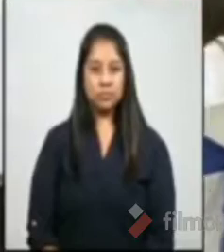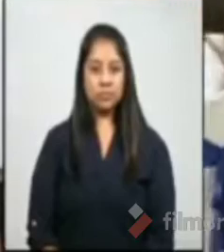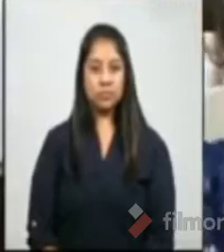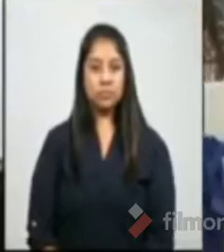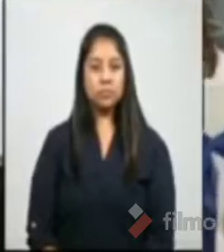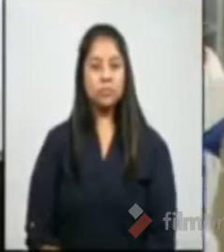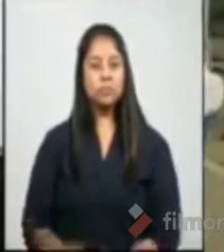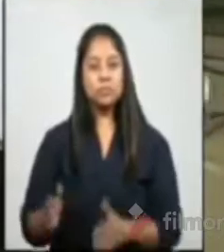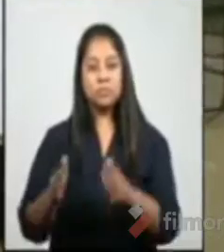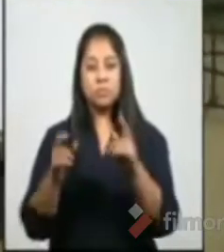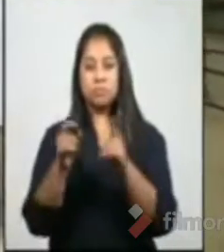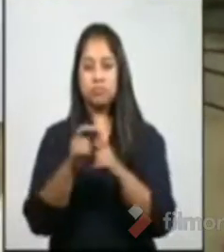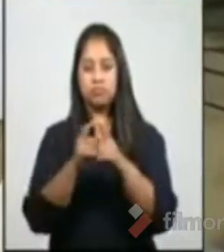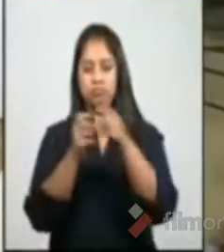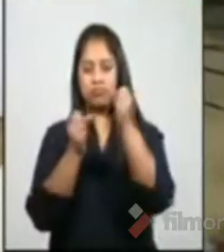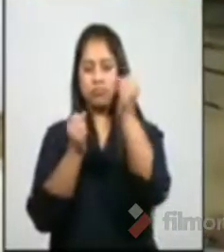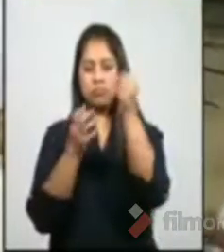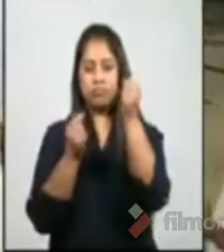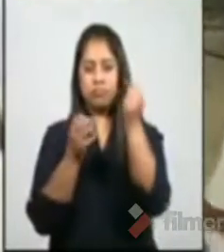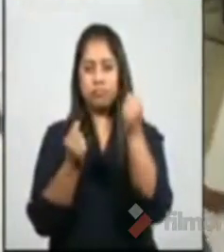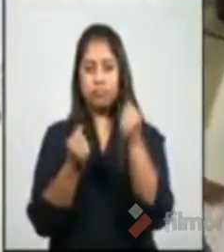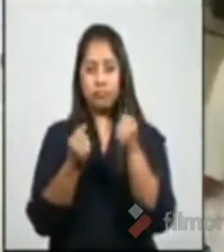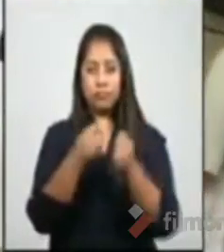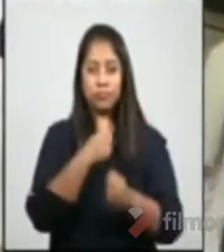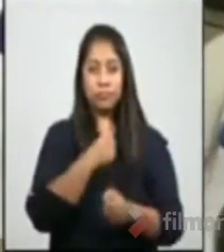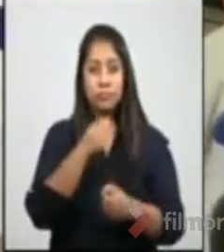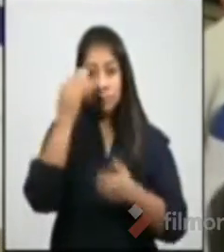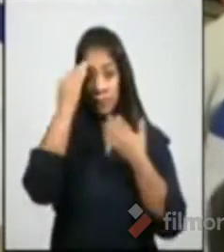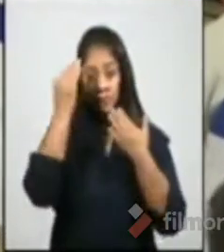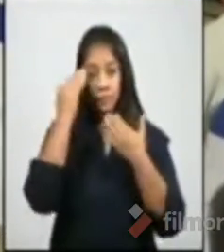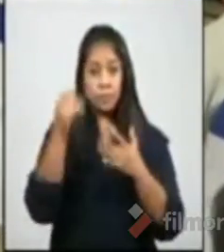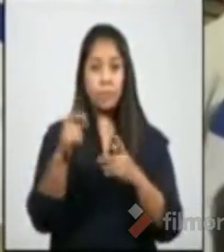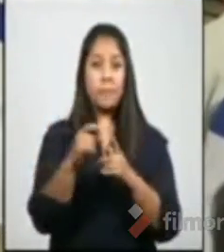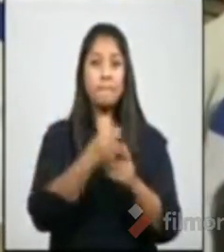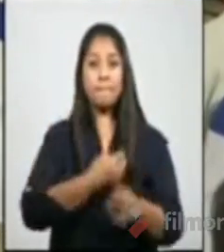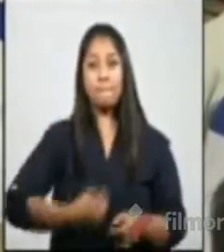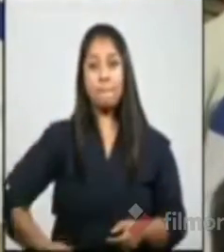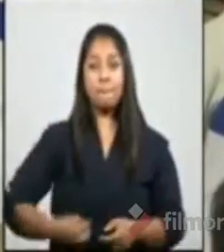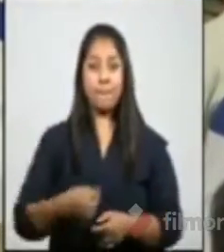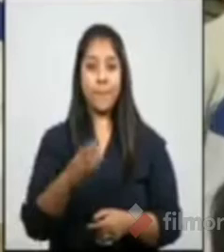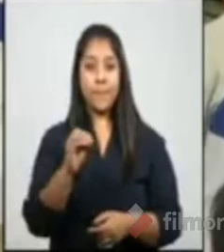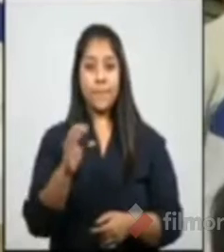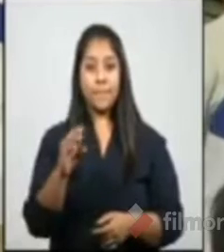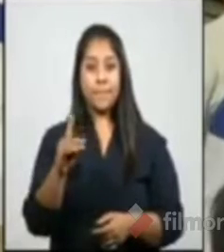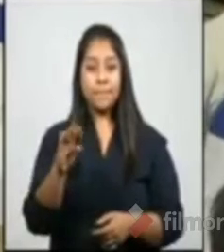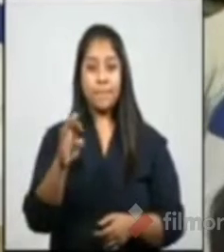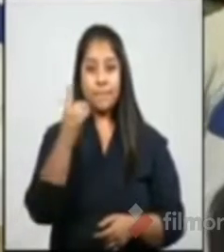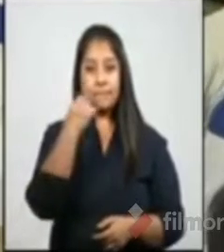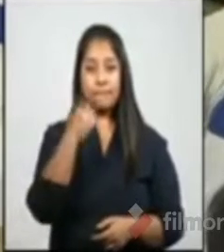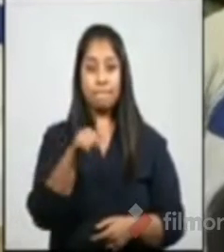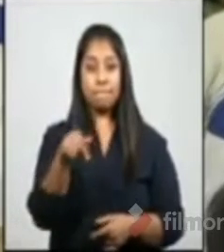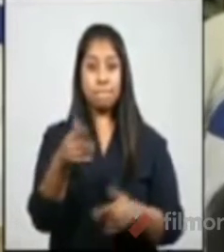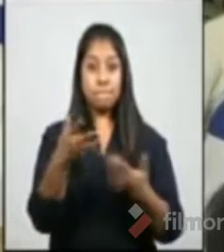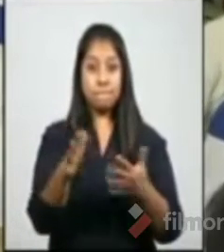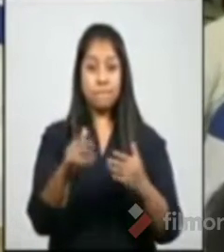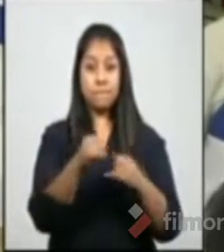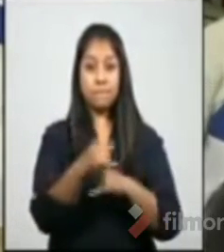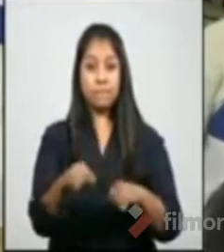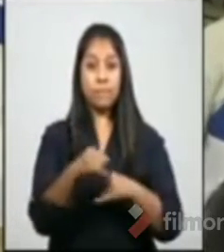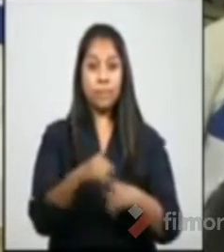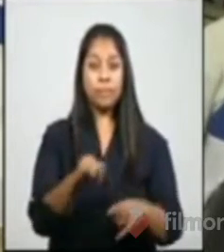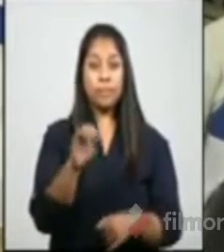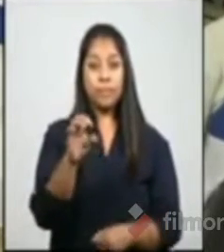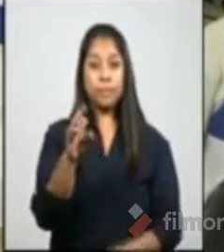Palabras de agradecimiento del presidente del COCODE, Martín Rodas. Ahora vamos a escuchar al ingeniero Edgar Amílcar